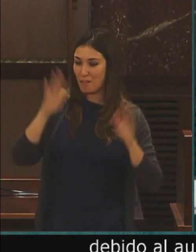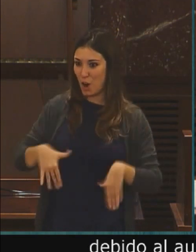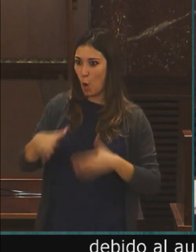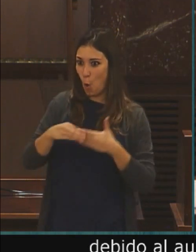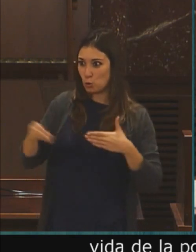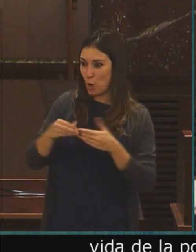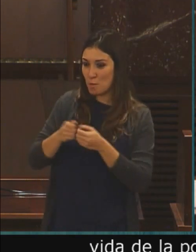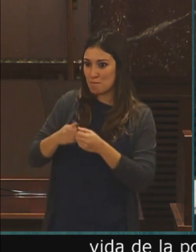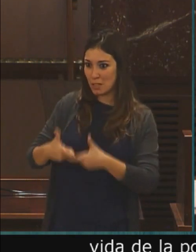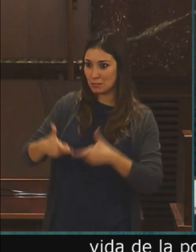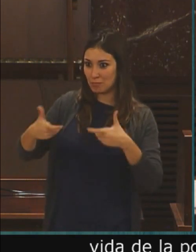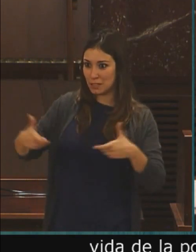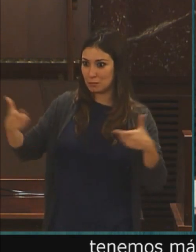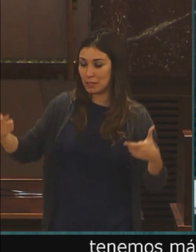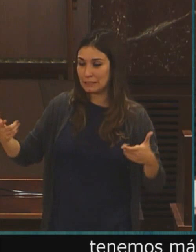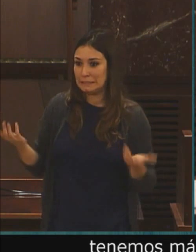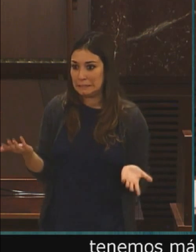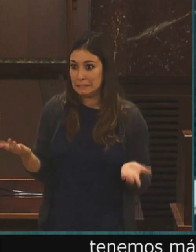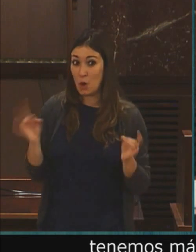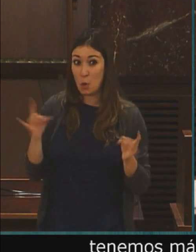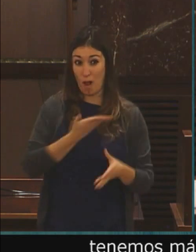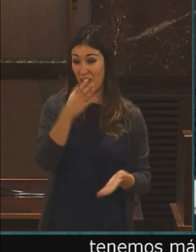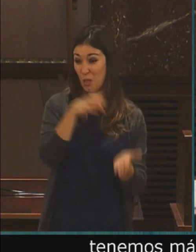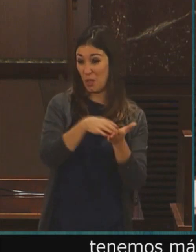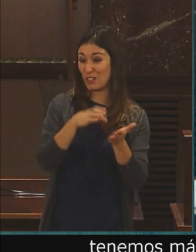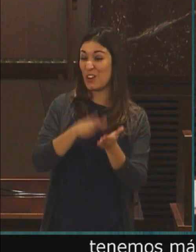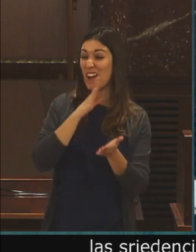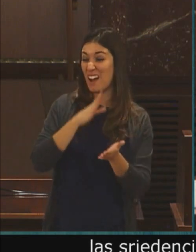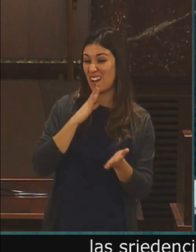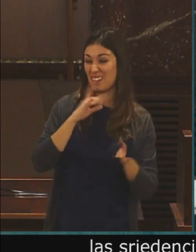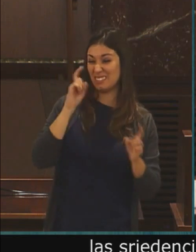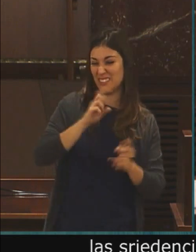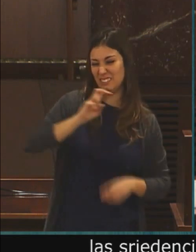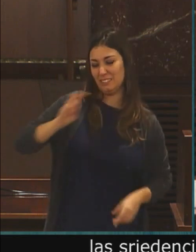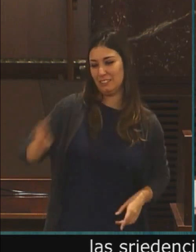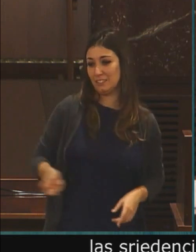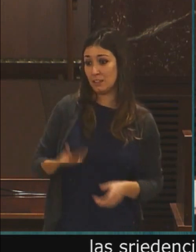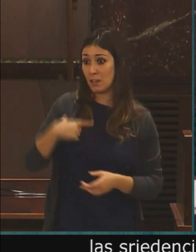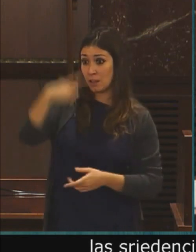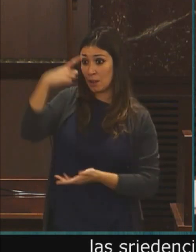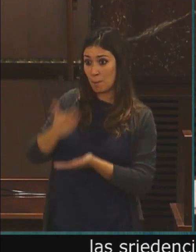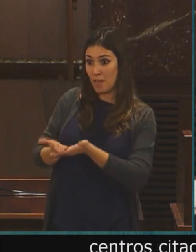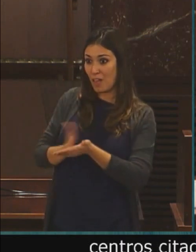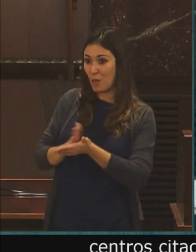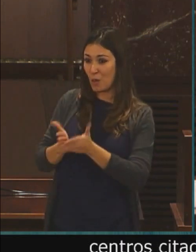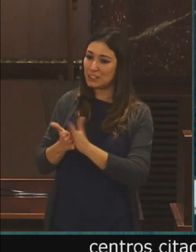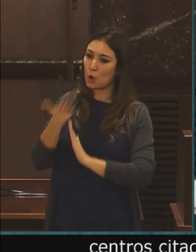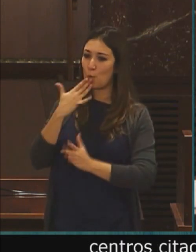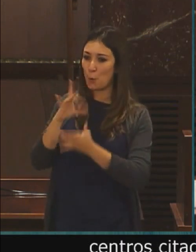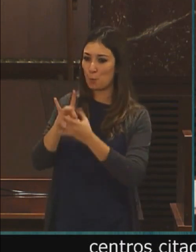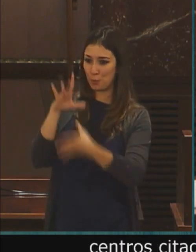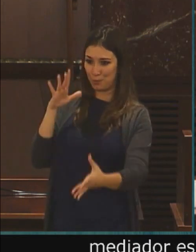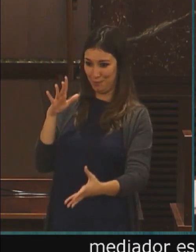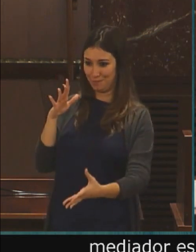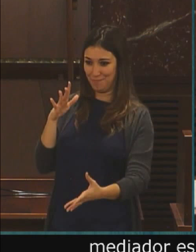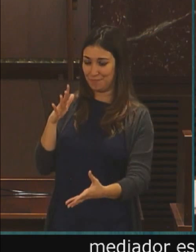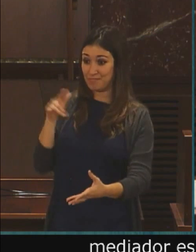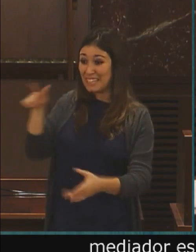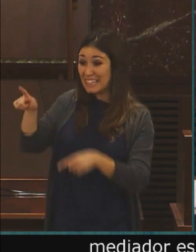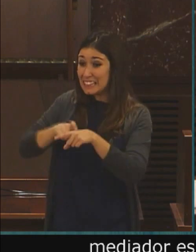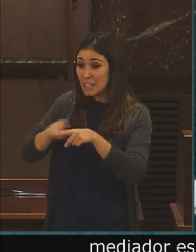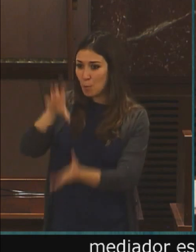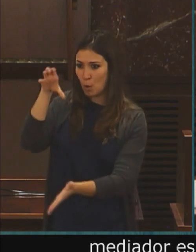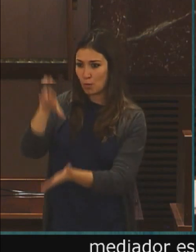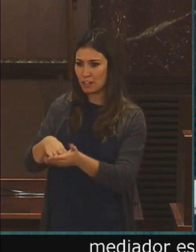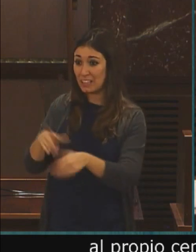residencias. Como en muchos centros citados anteriormente, el mediador es el único personal ajeno al propio centro que interviene. En este tipo de